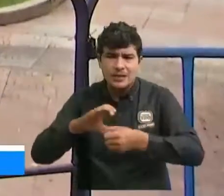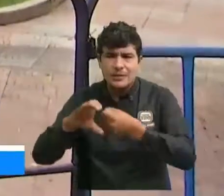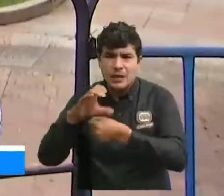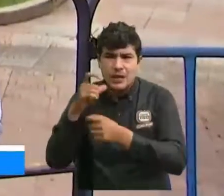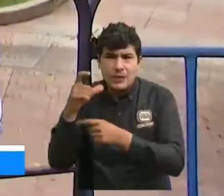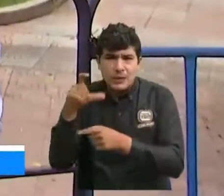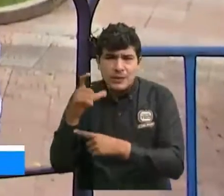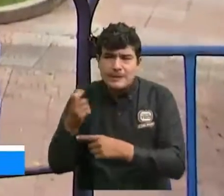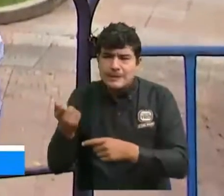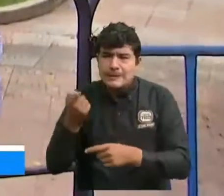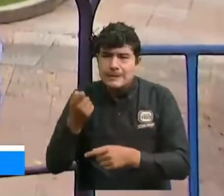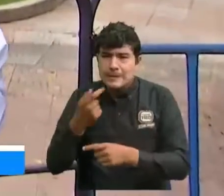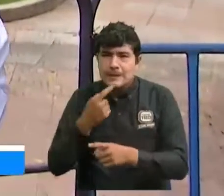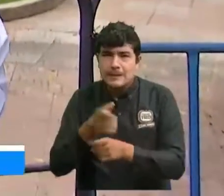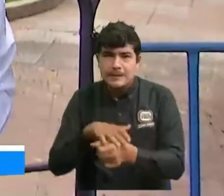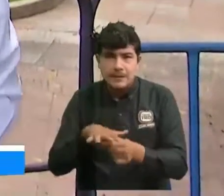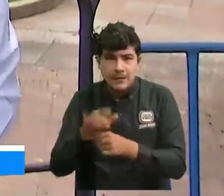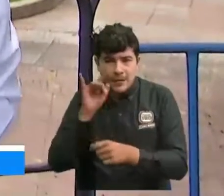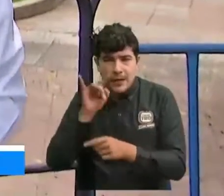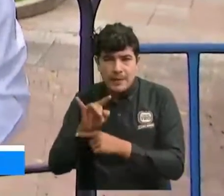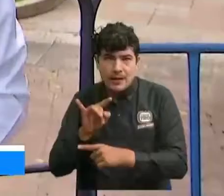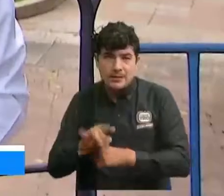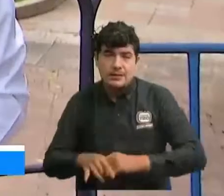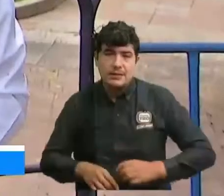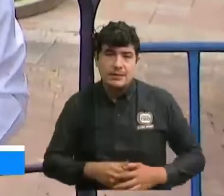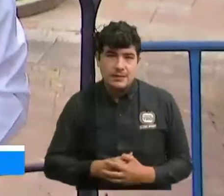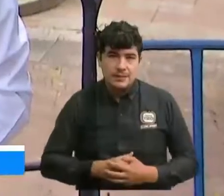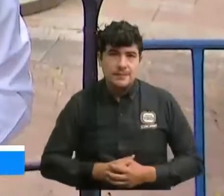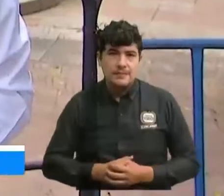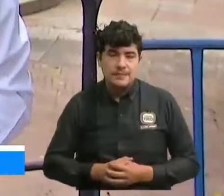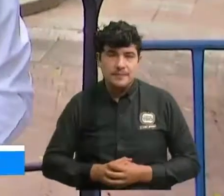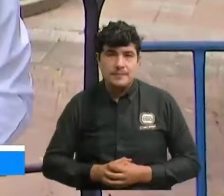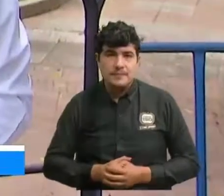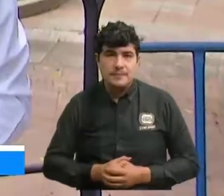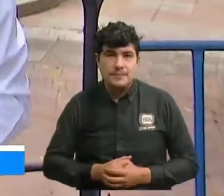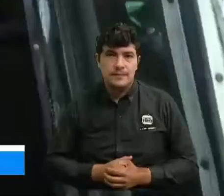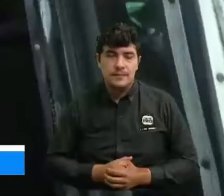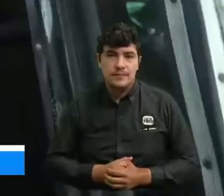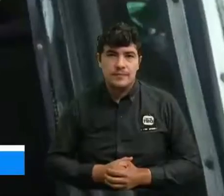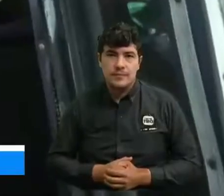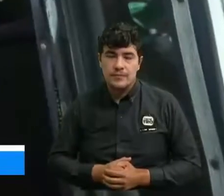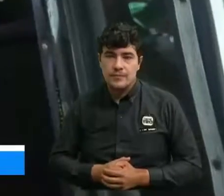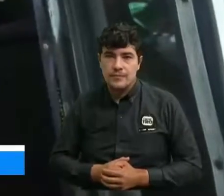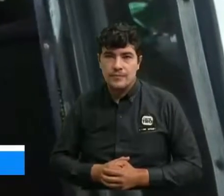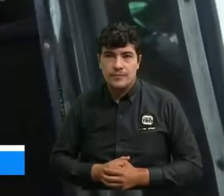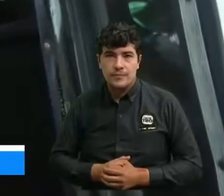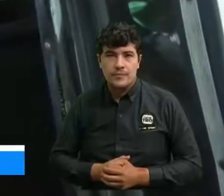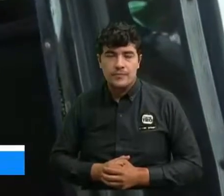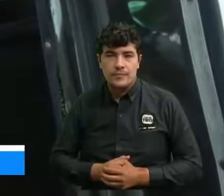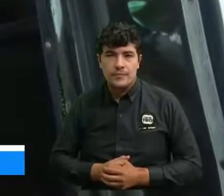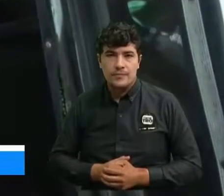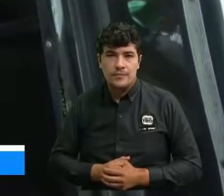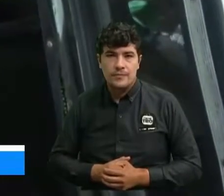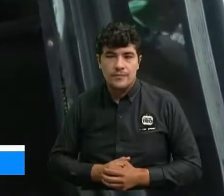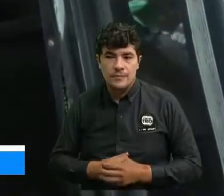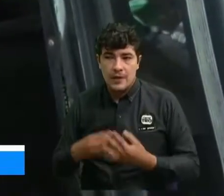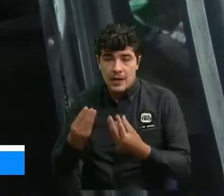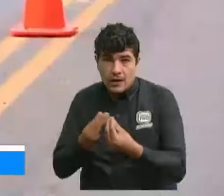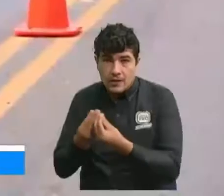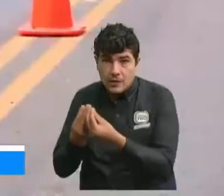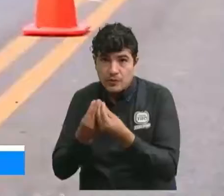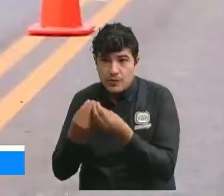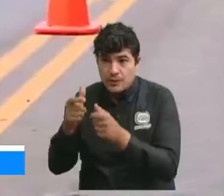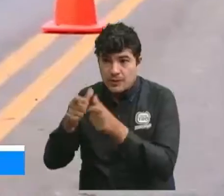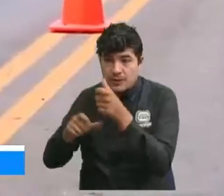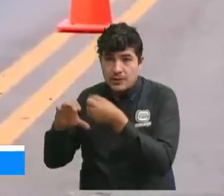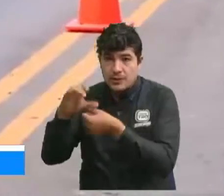autoridades aumentar los controles y aumentar las sanciones. Un fuerte pronunciamiento de los concejales de Cúcuta ha generado la forma en